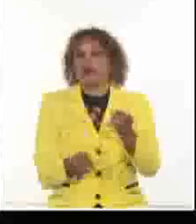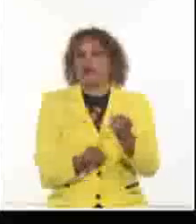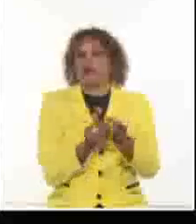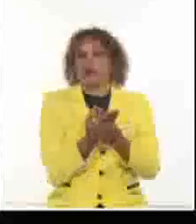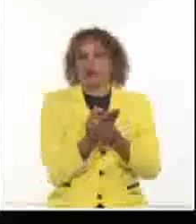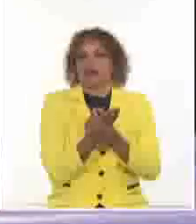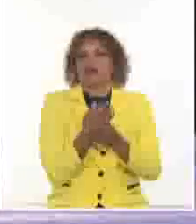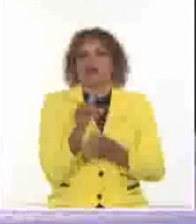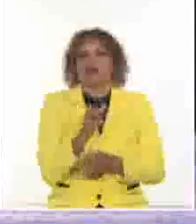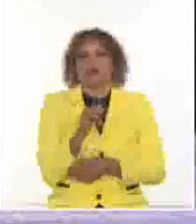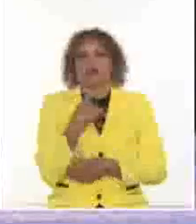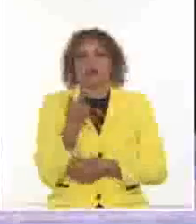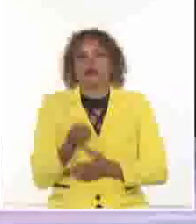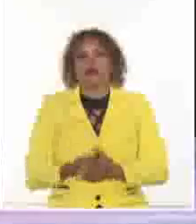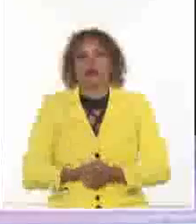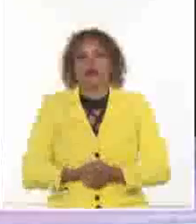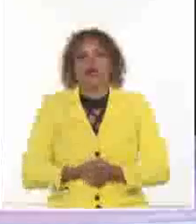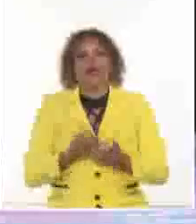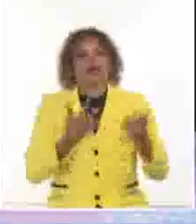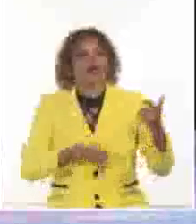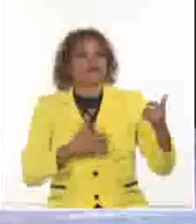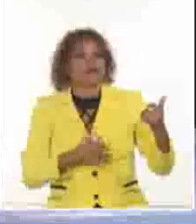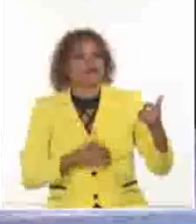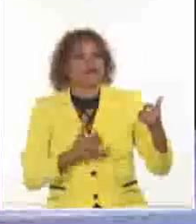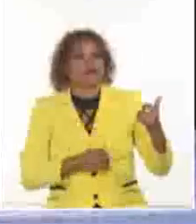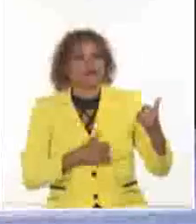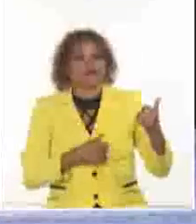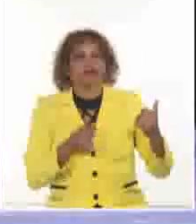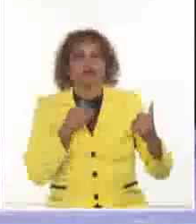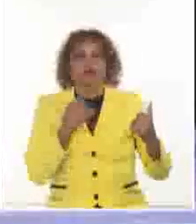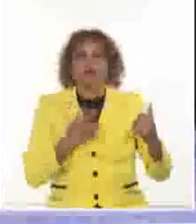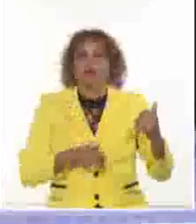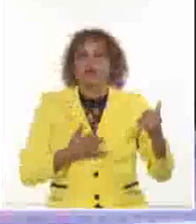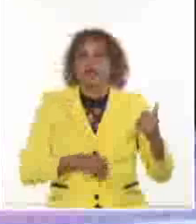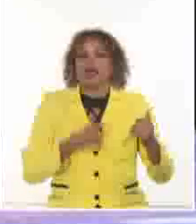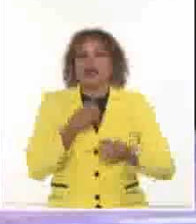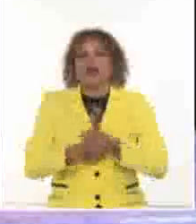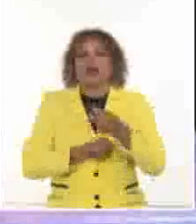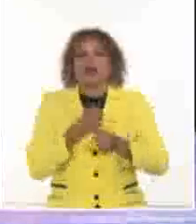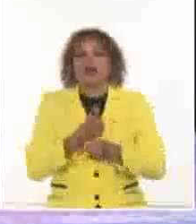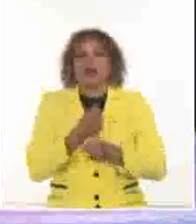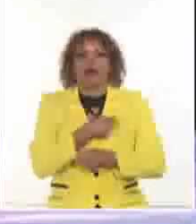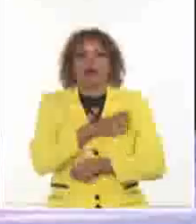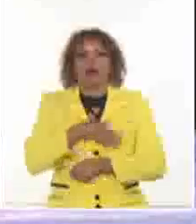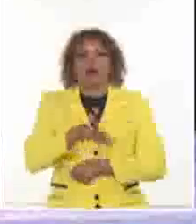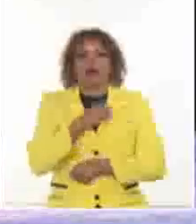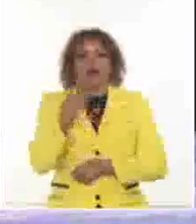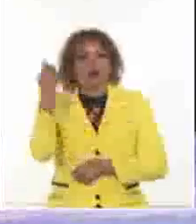Ella regala la música de oud, instrumento de cuerdas usado por los pueblos árabes.